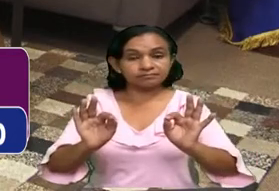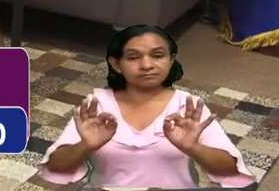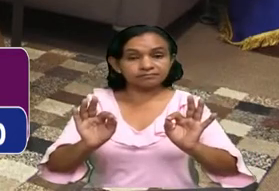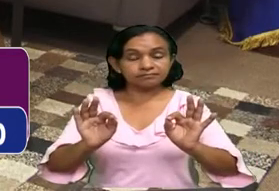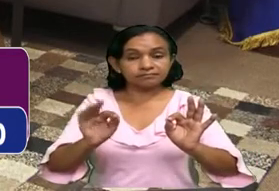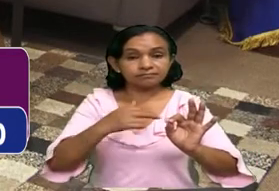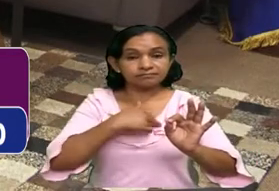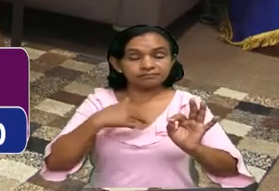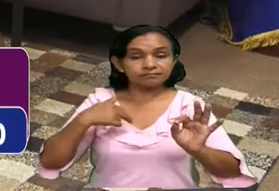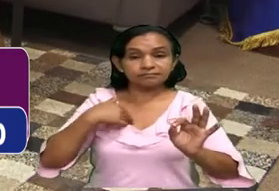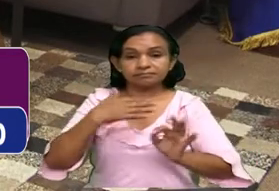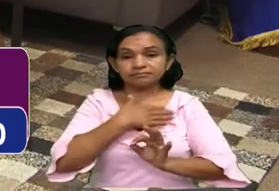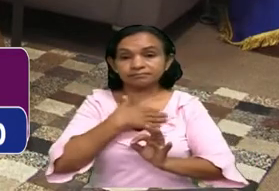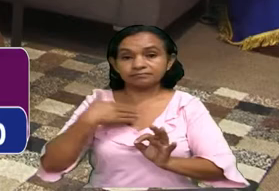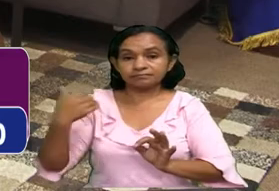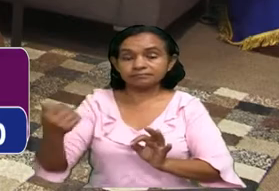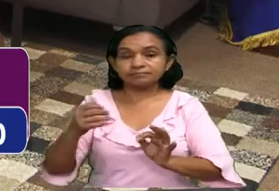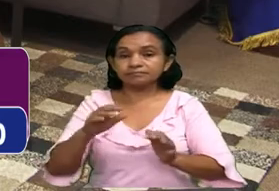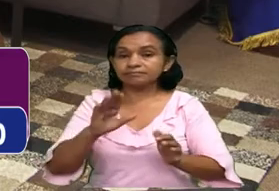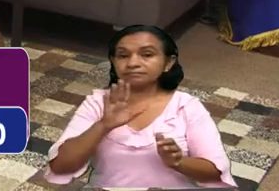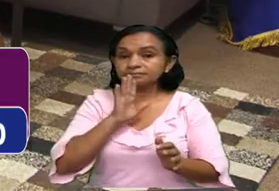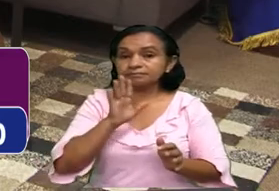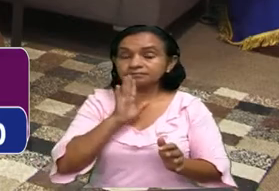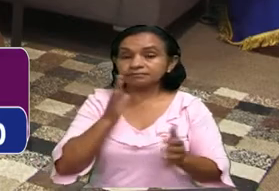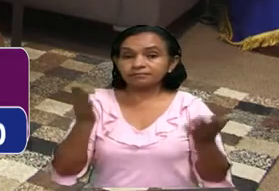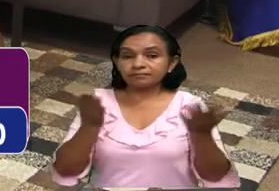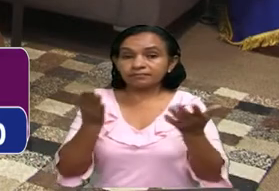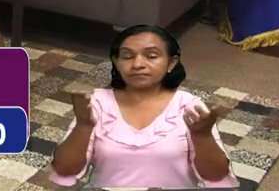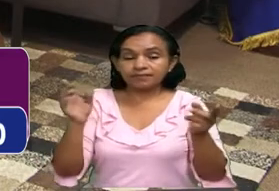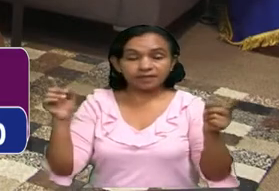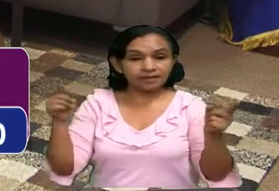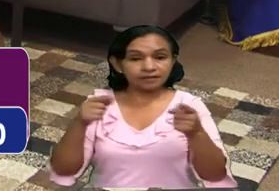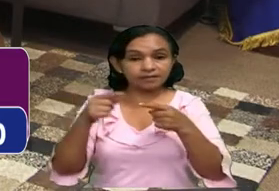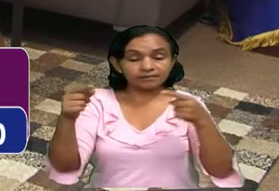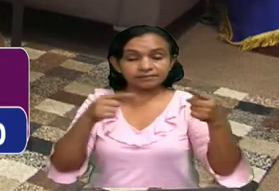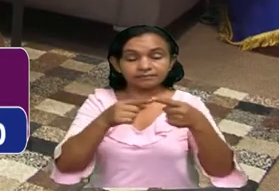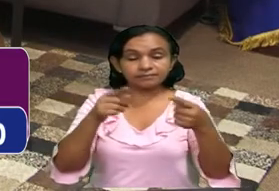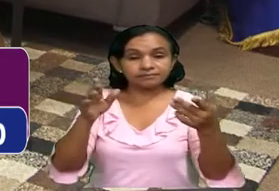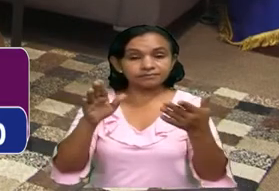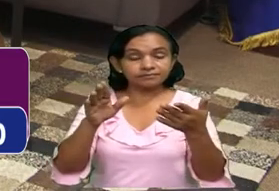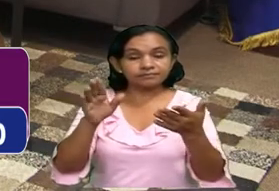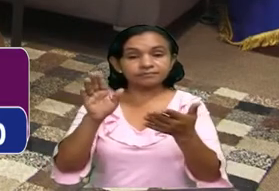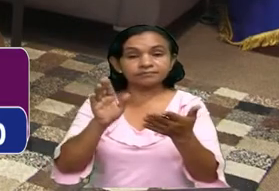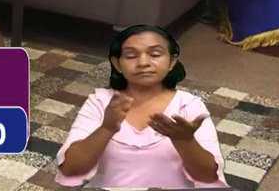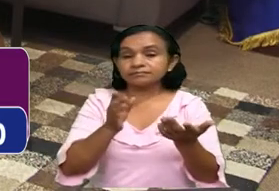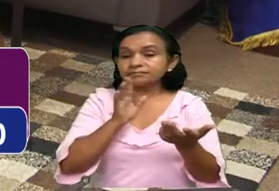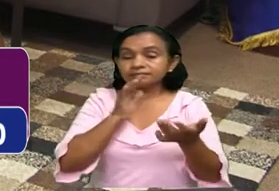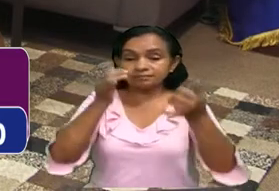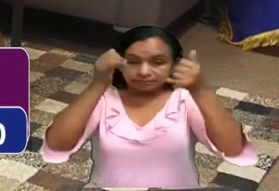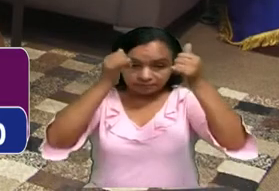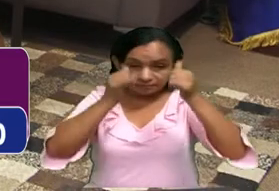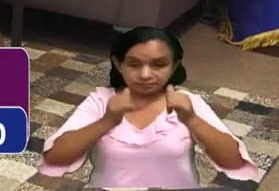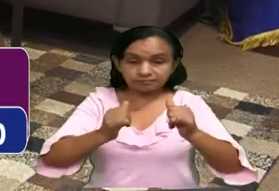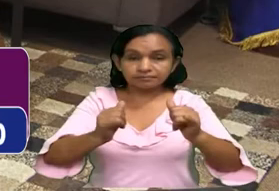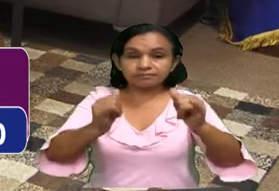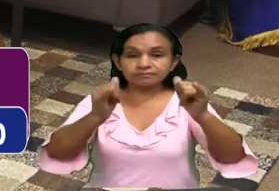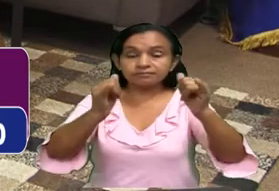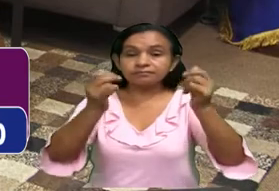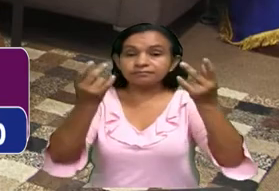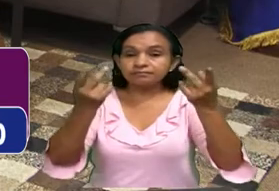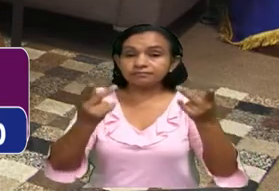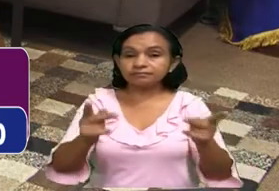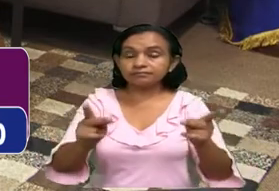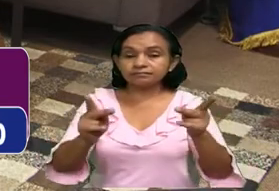la podemos hacer mejor. Hablamos de la estrategia habla de programas de desarrollo de ganadería sostenible. Sin duda,